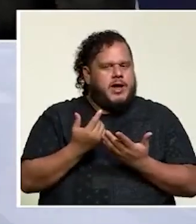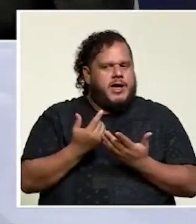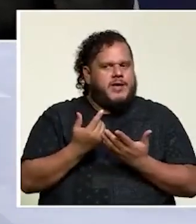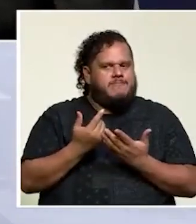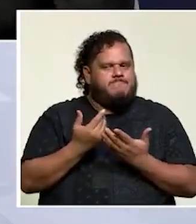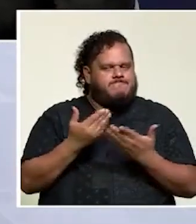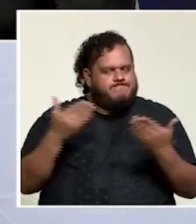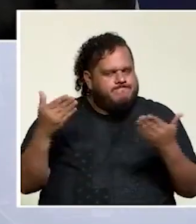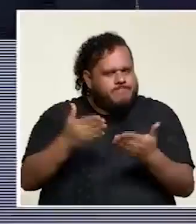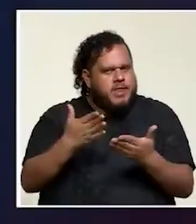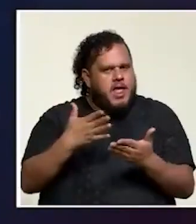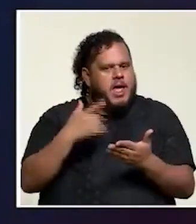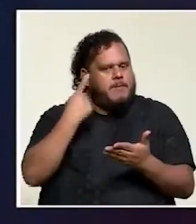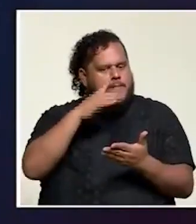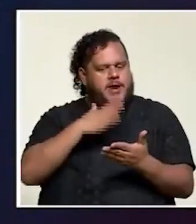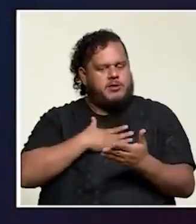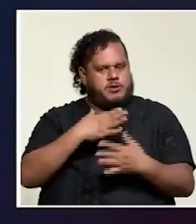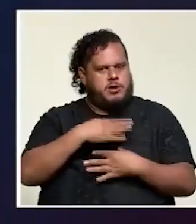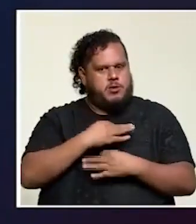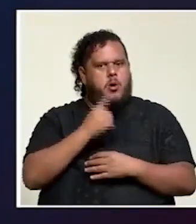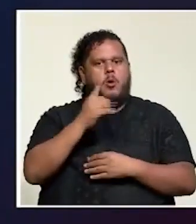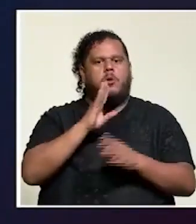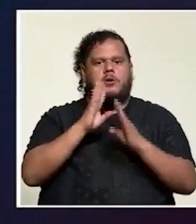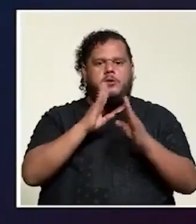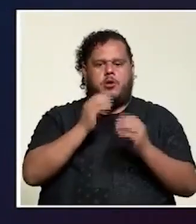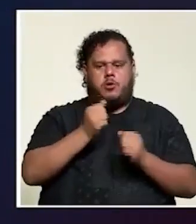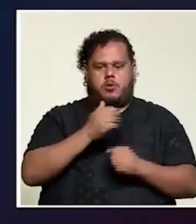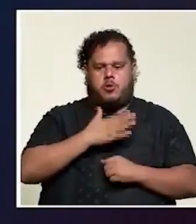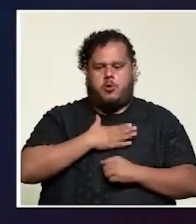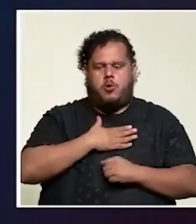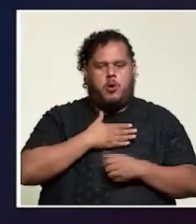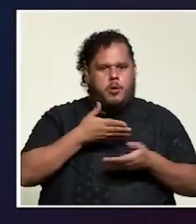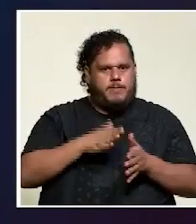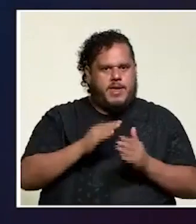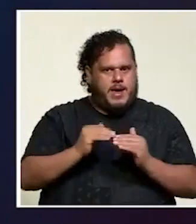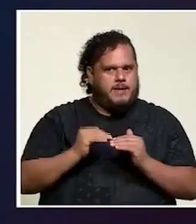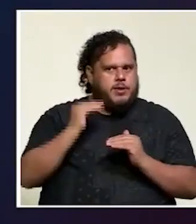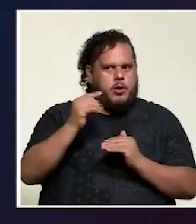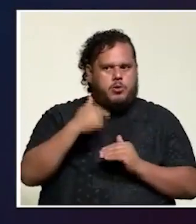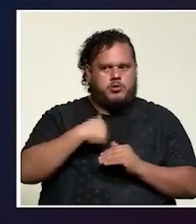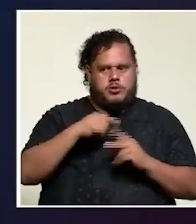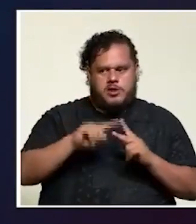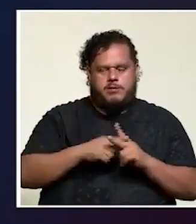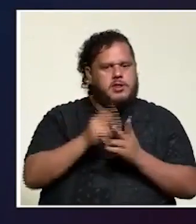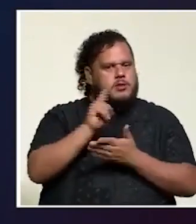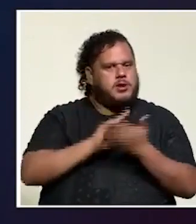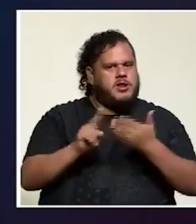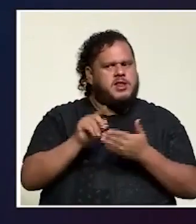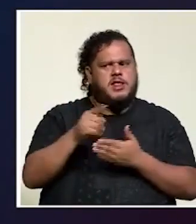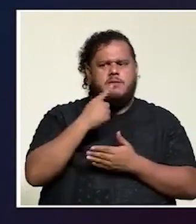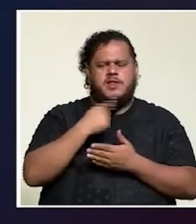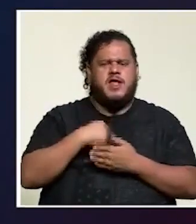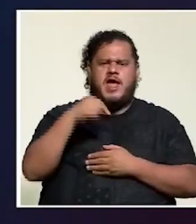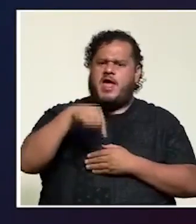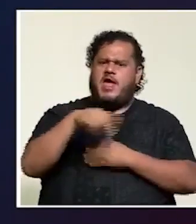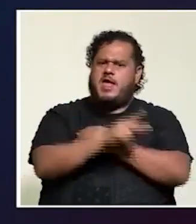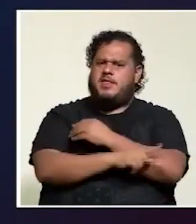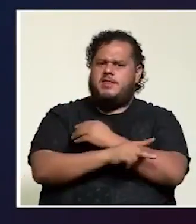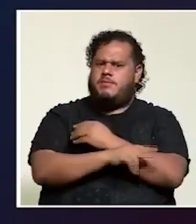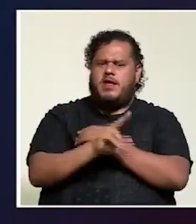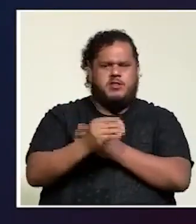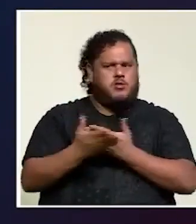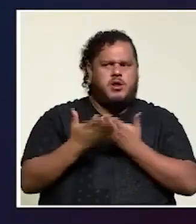interés. Una conversación que tuve con mi hija mayor cuando estaba apenas empezando la universidad y me decía, papi, este país no le